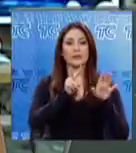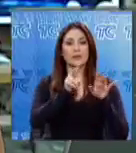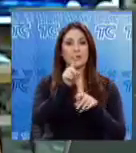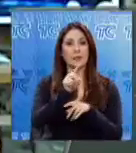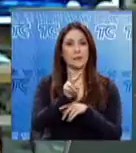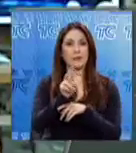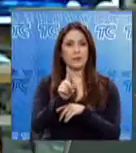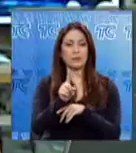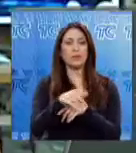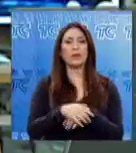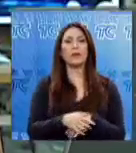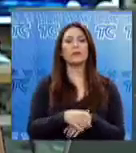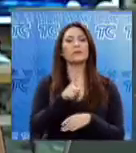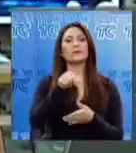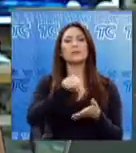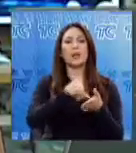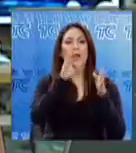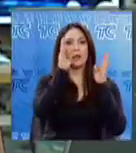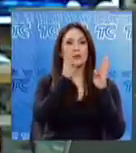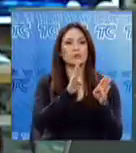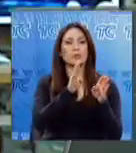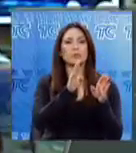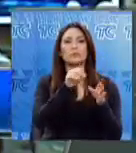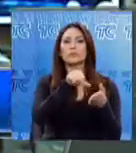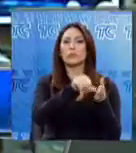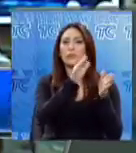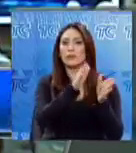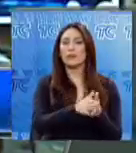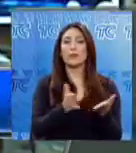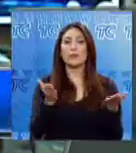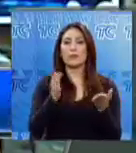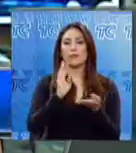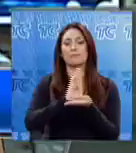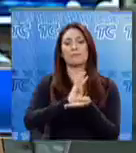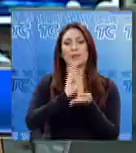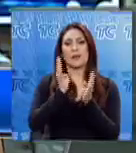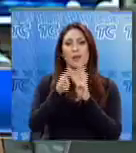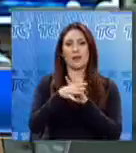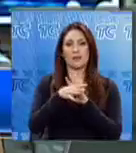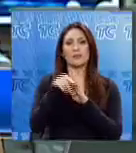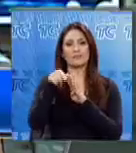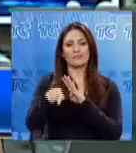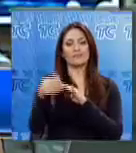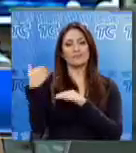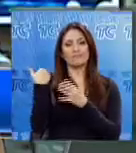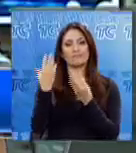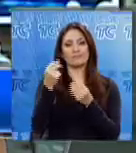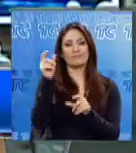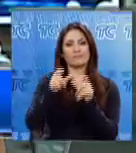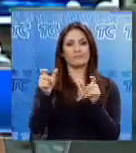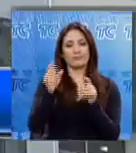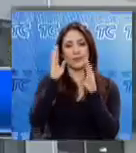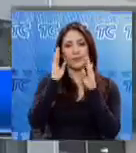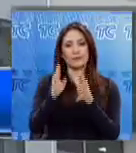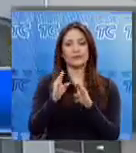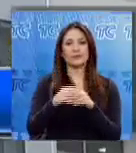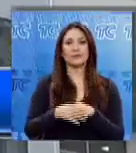moderno centro de atención ciudadana fue inaugurado en el Cantón Milagro, provincia del Guayas. La estructura agrupa a diversas instituciones